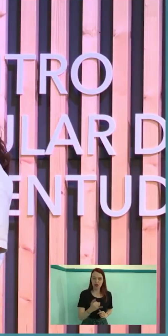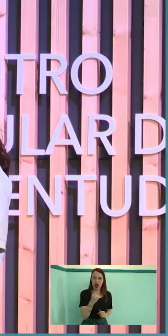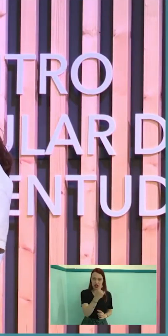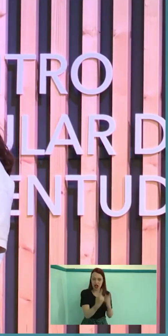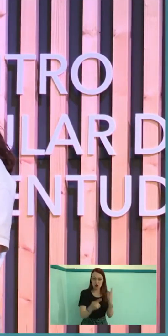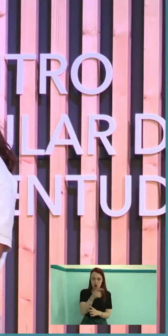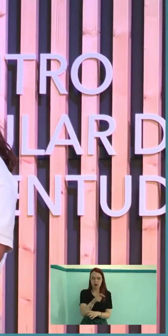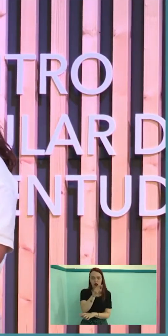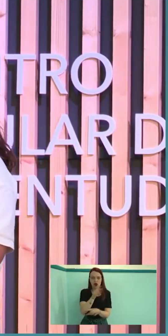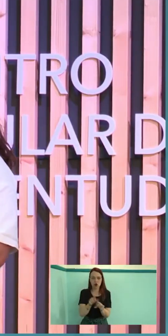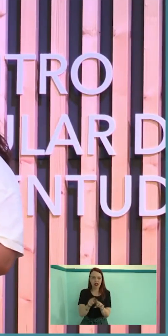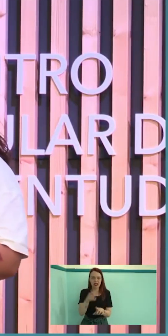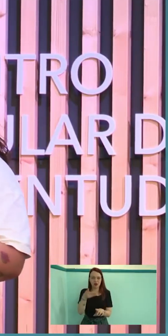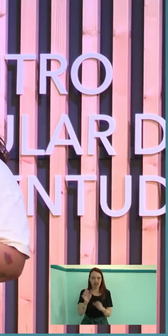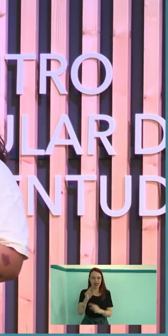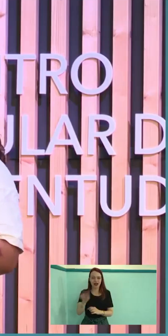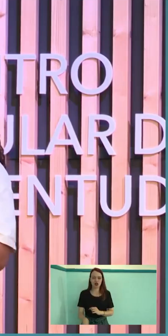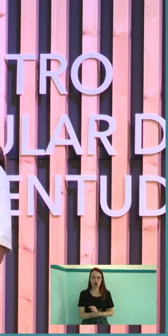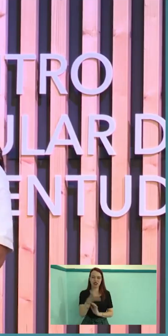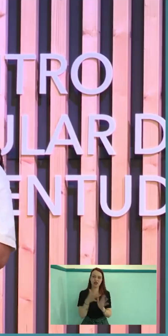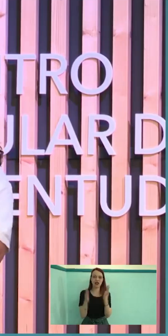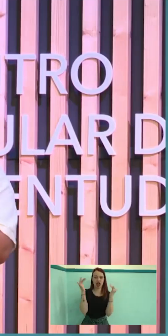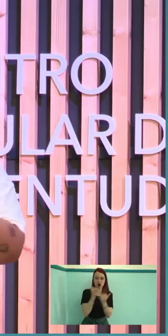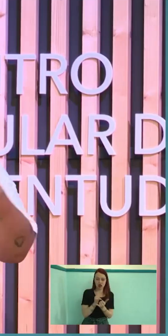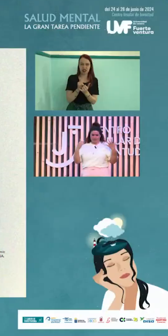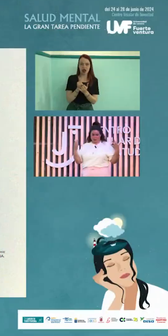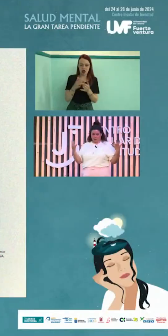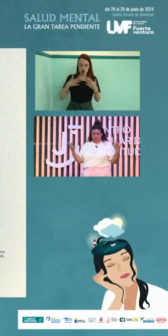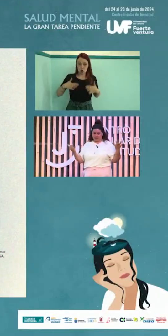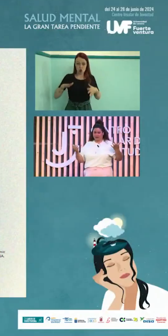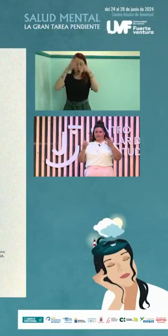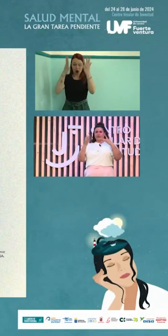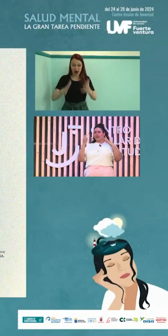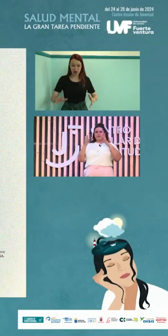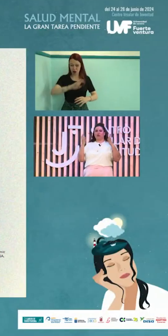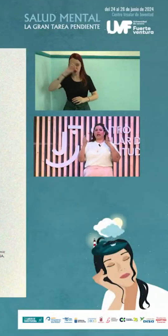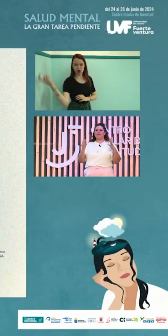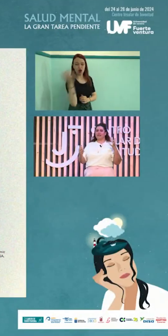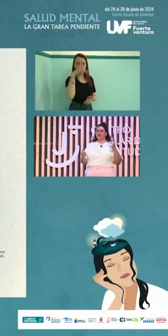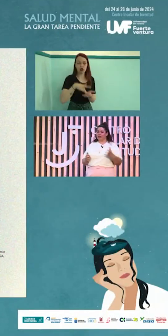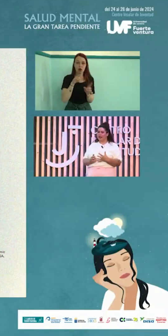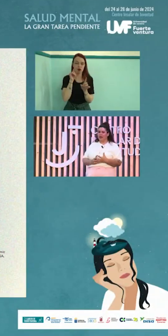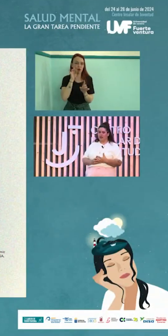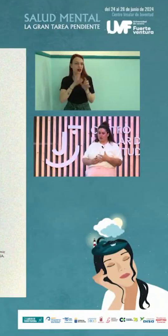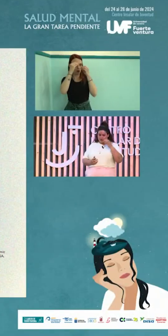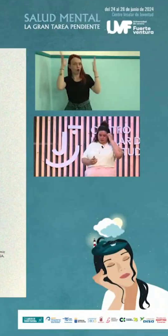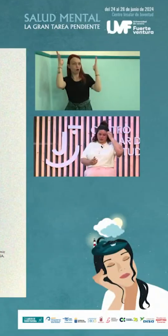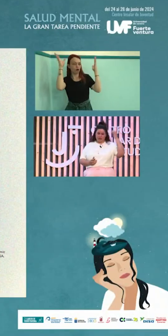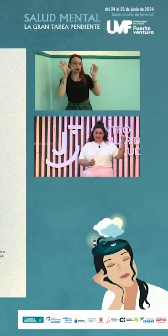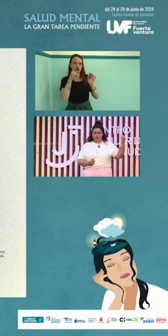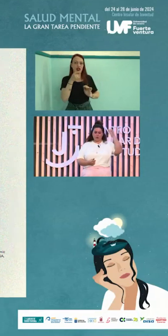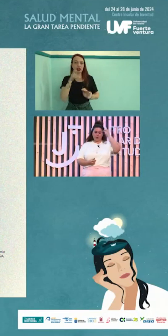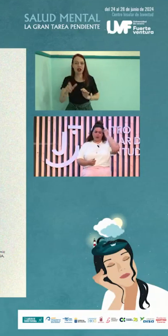importante e la anorexia ocurre en todos los tamaños de cuerpo otra cosa que también es como s que nos explota la cabeza no porque cuando decimos